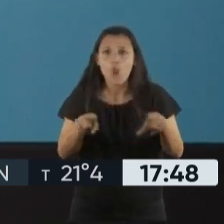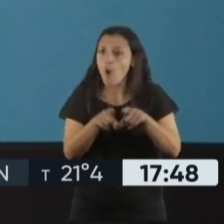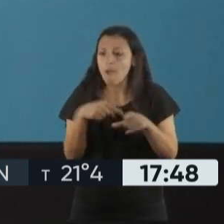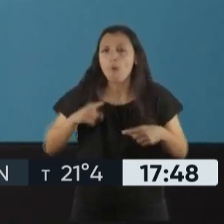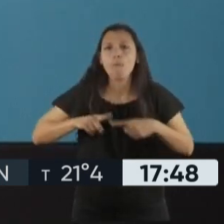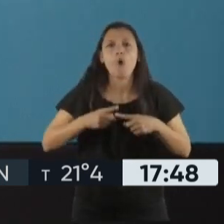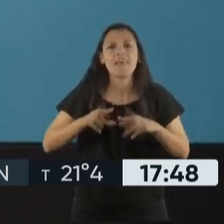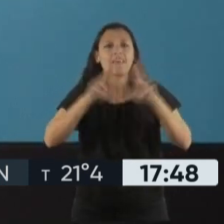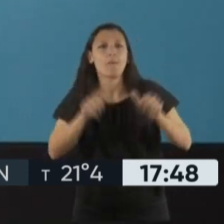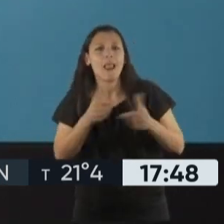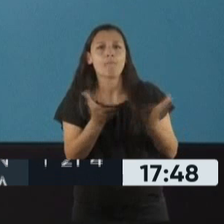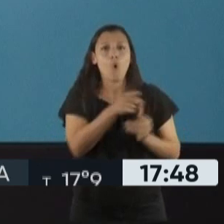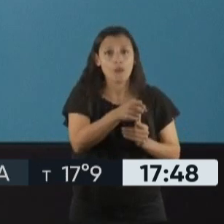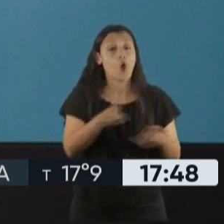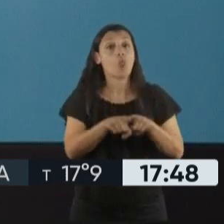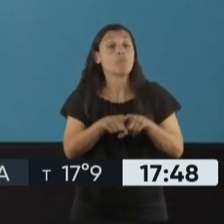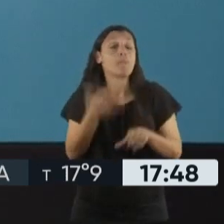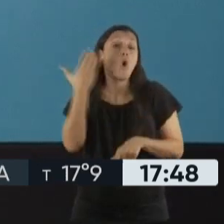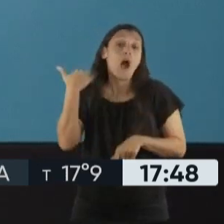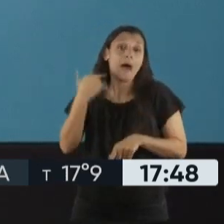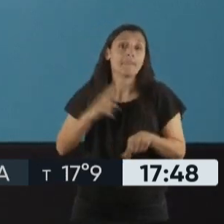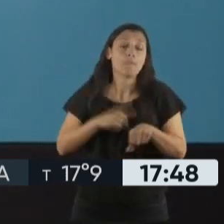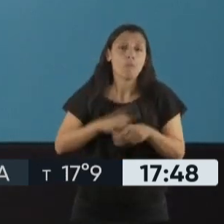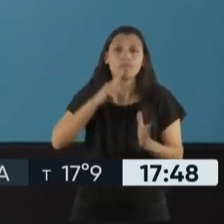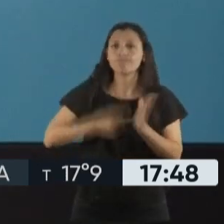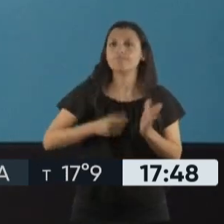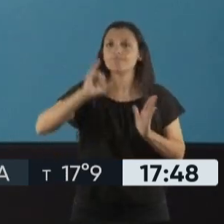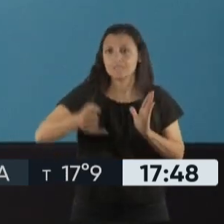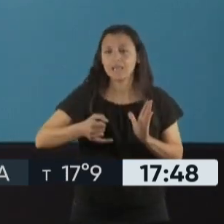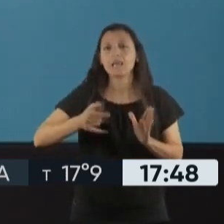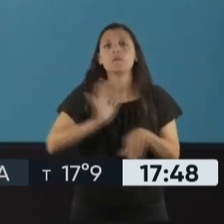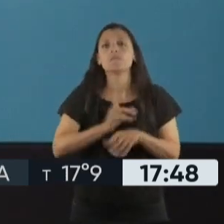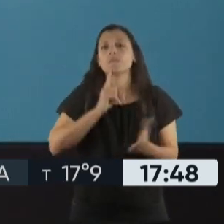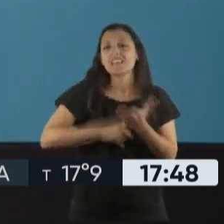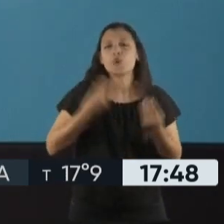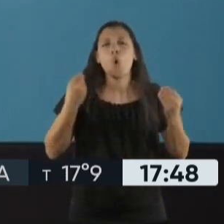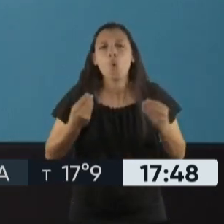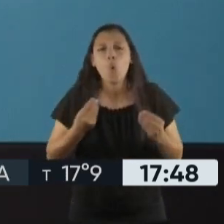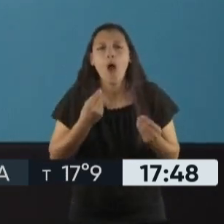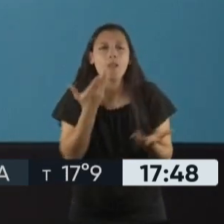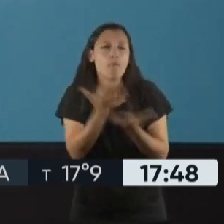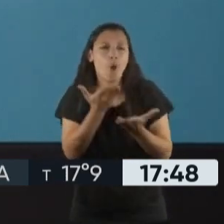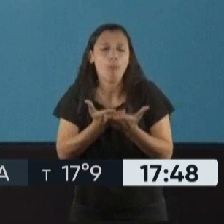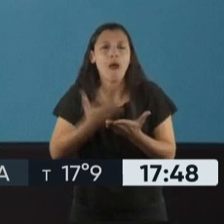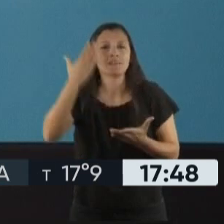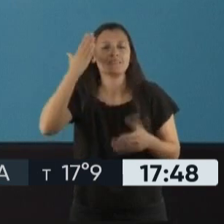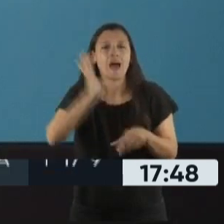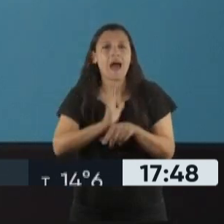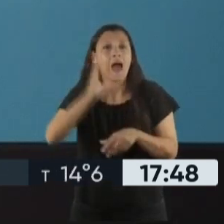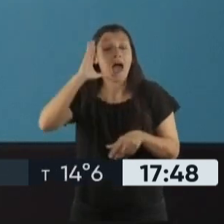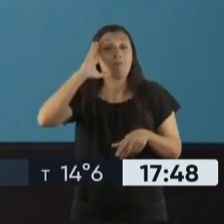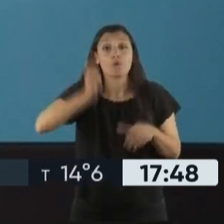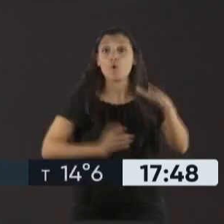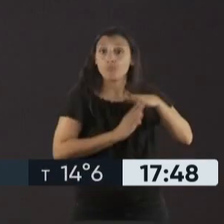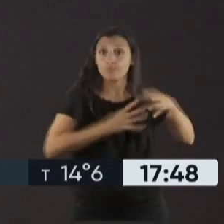adoptando. Lo mismo ocurrió cuando se tomó la medida del aporte solidario y extraordinario, una medida que permitió financiar políticas